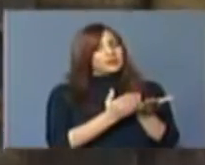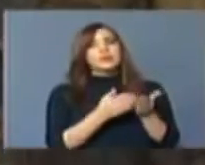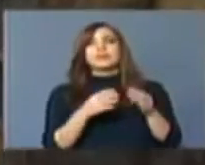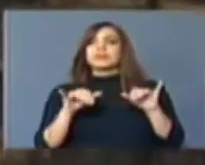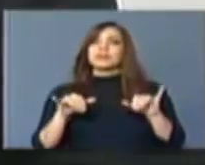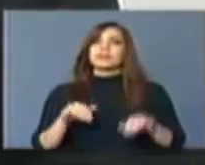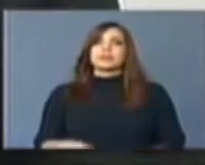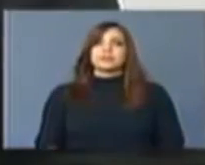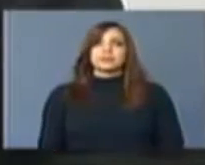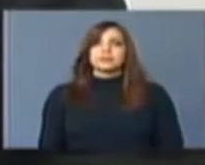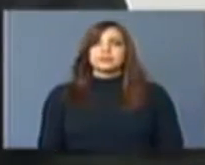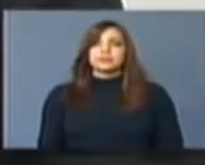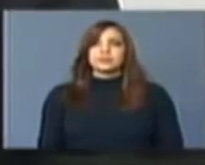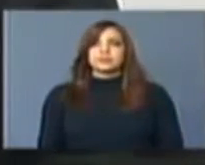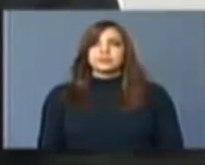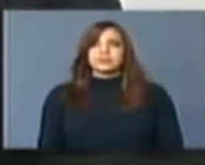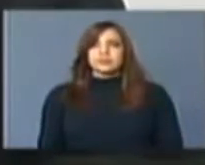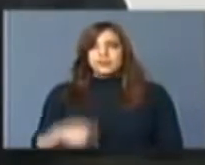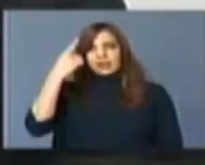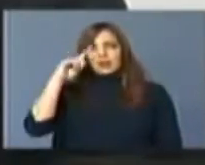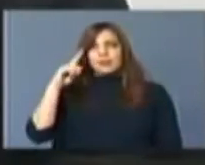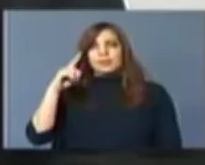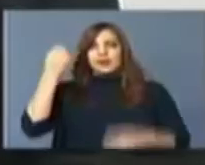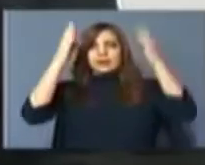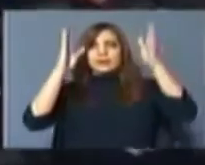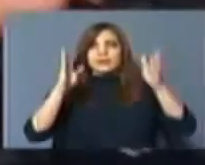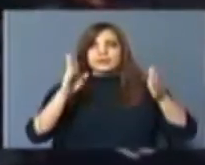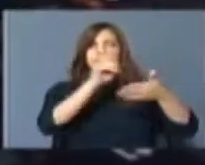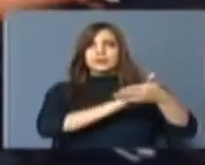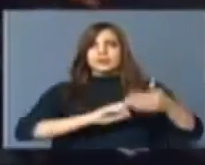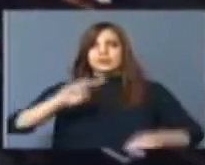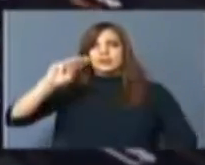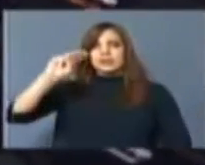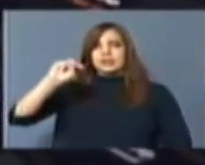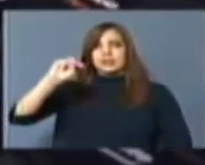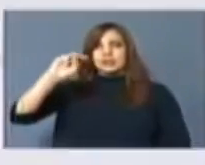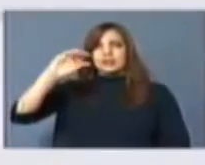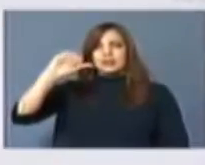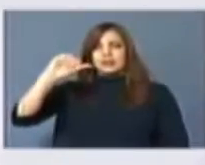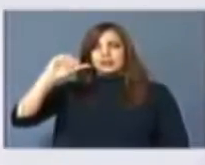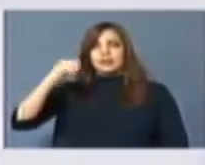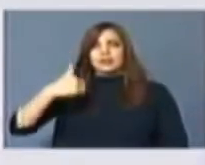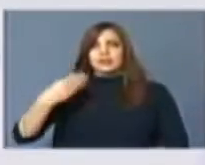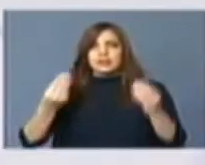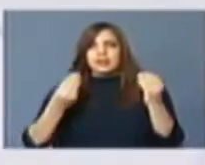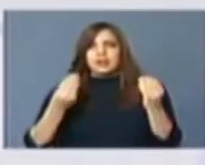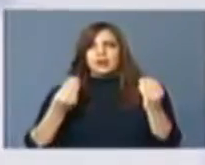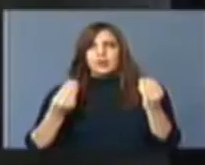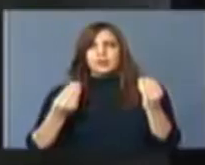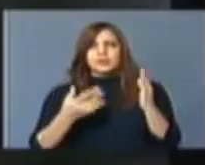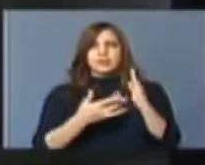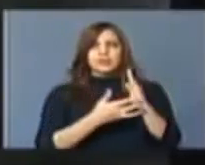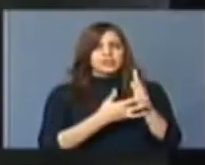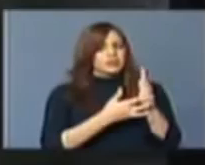existir. Para el catedrático universitario Miguel Ángel Candanedo, aunque la tecnología brinda multiplicidad de herramientas,